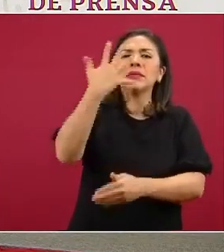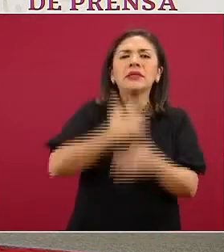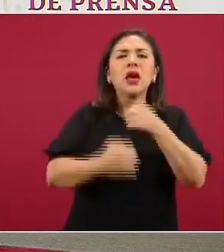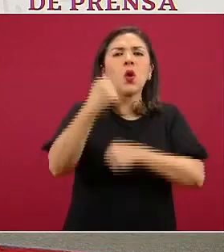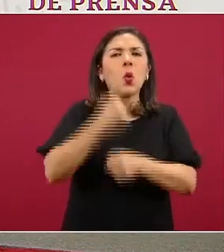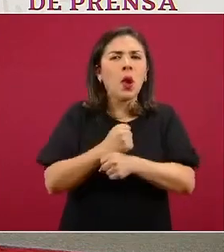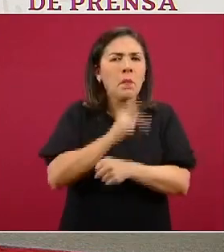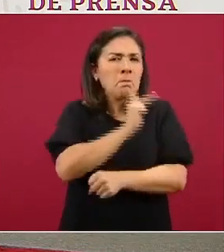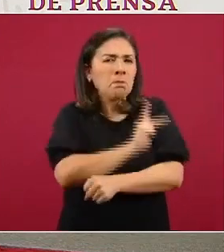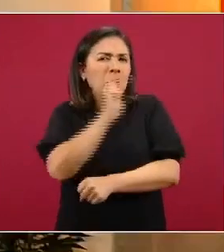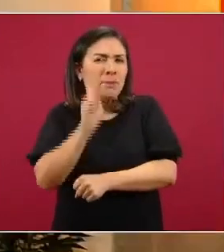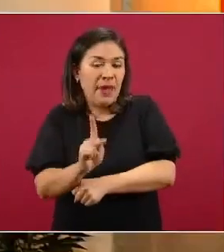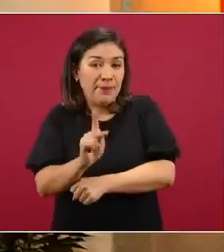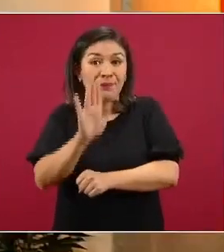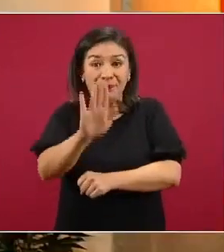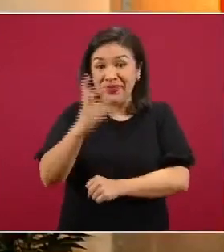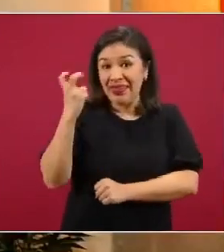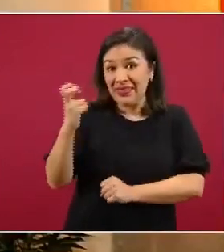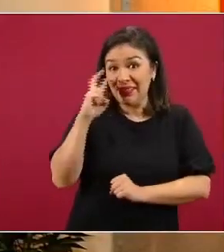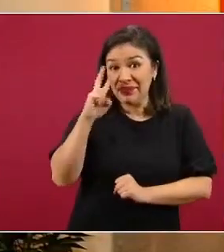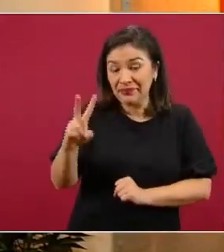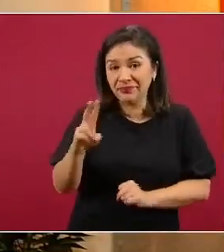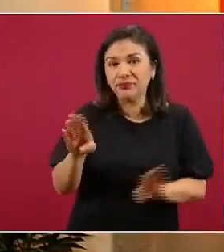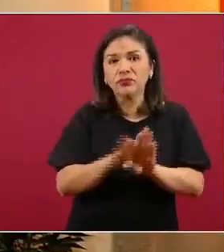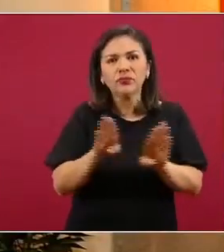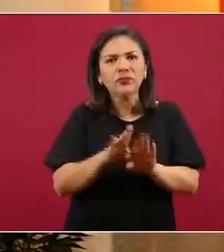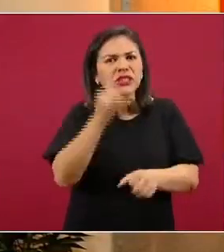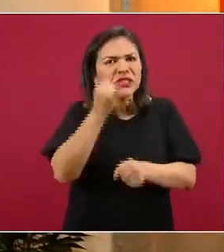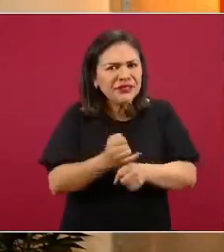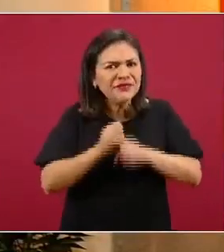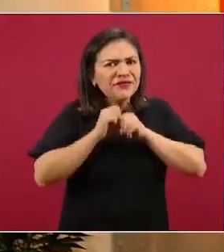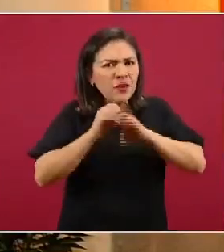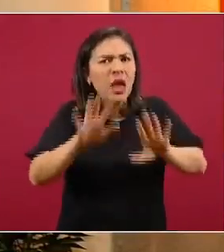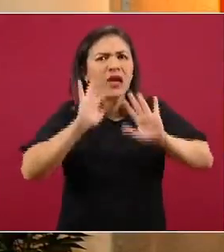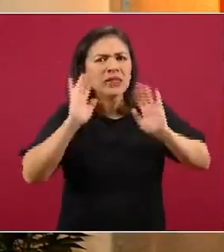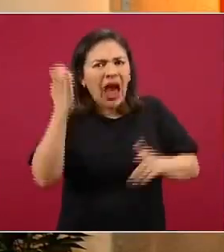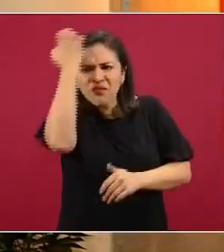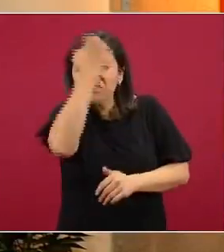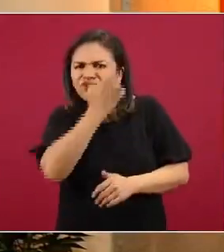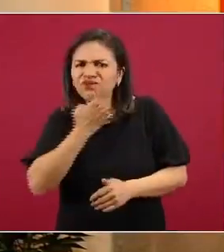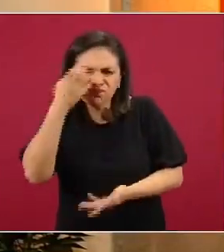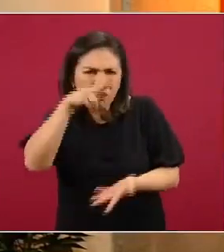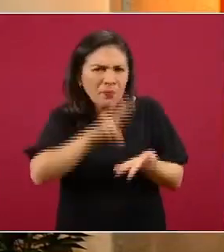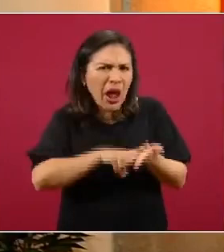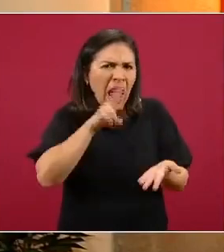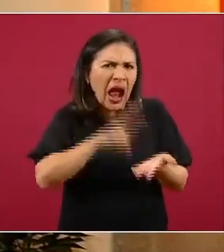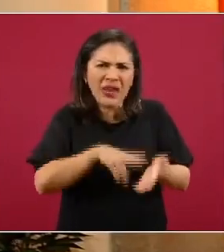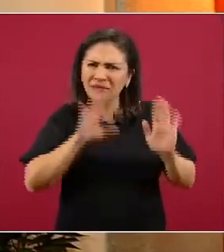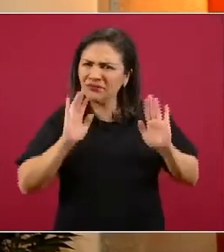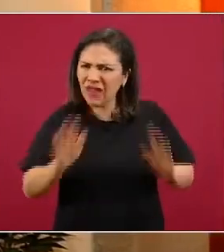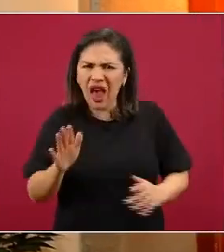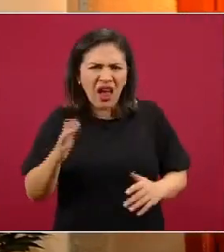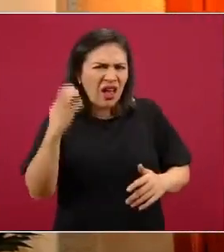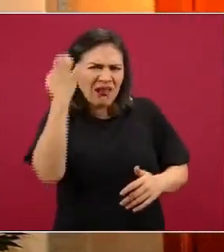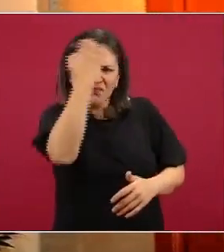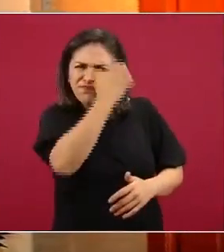años. Lo que tomamos ahí es ya las bases de datos ya validadas, totalmente